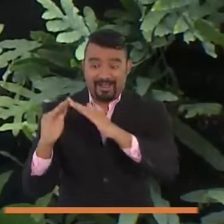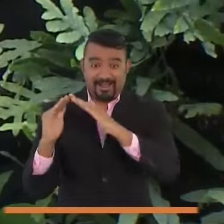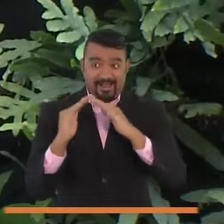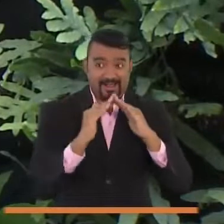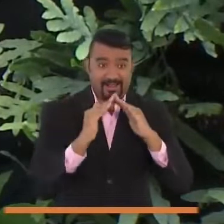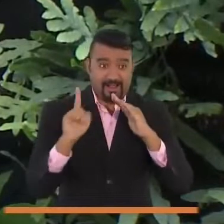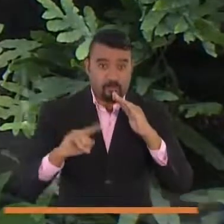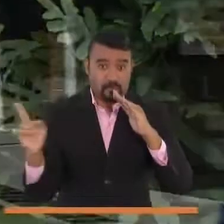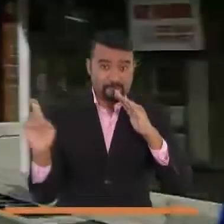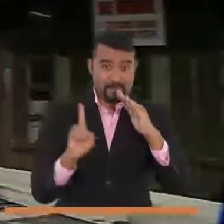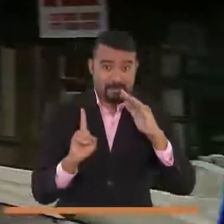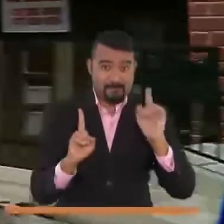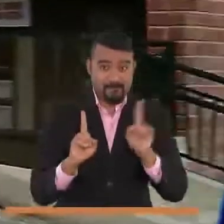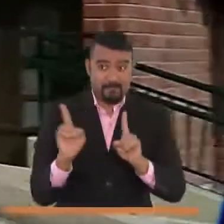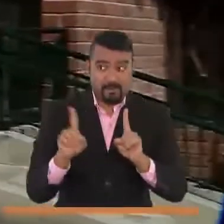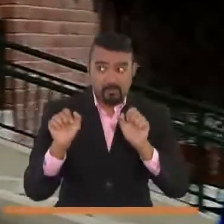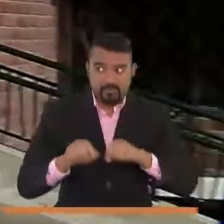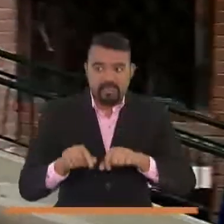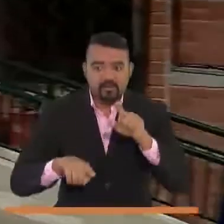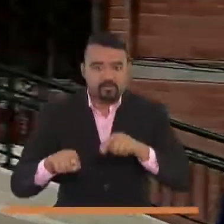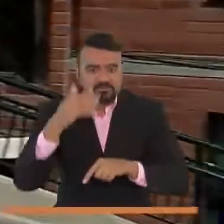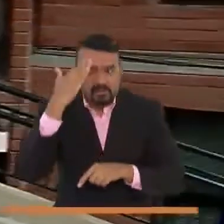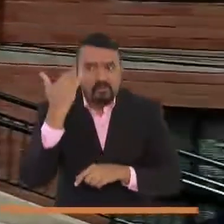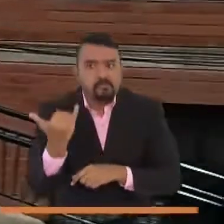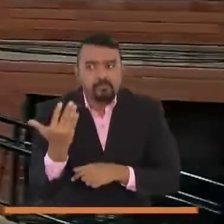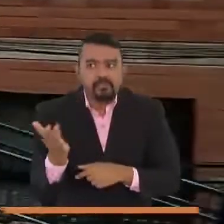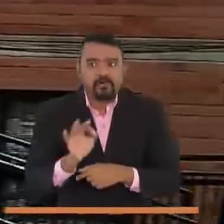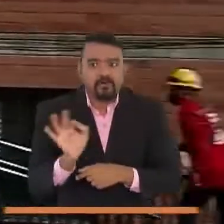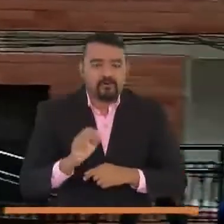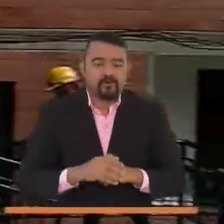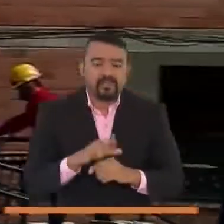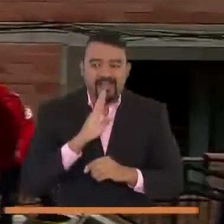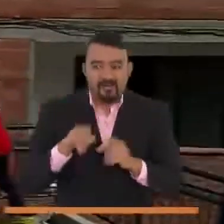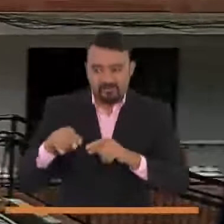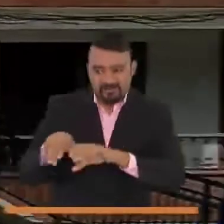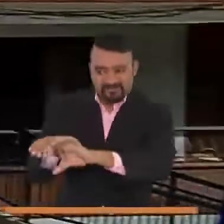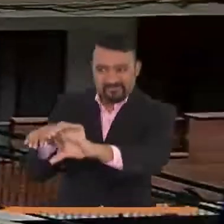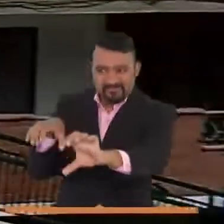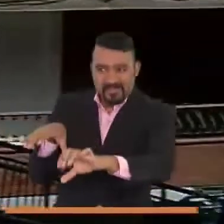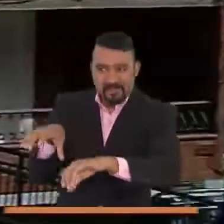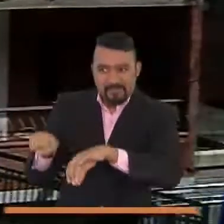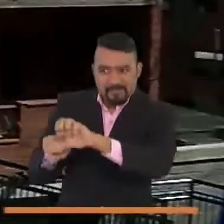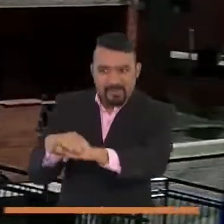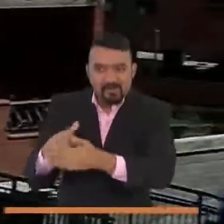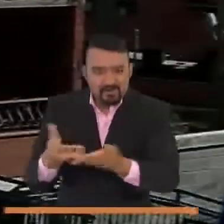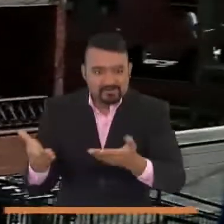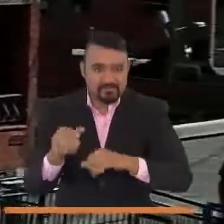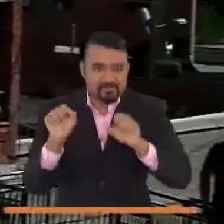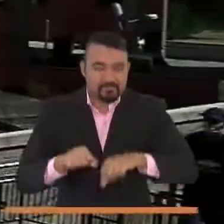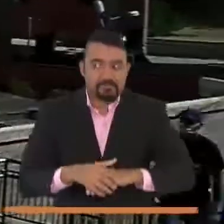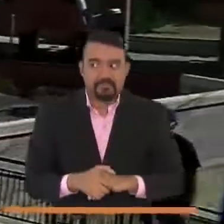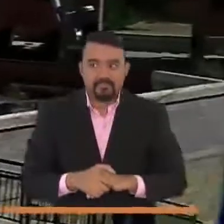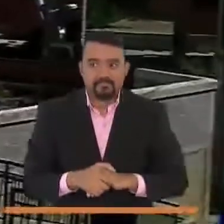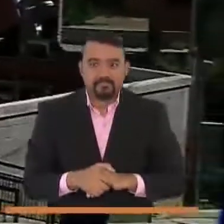los ingresos, rampas, escalas, también pasamanos. Se mejoraron todas las zonas verdes,